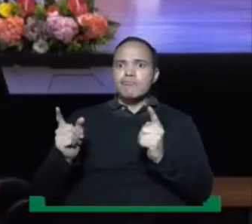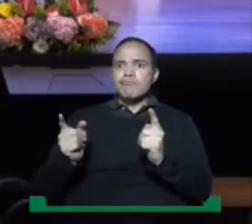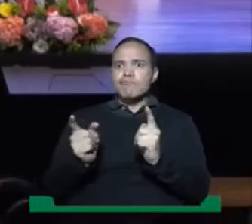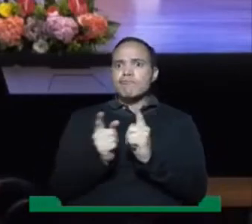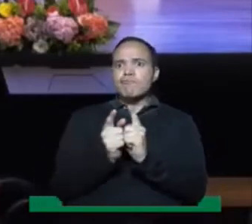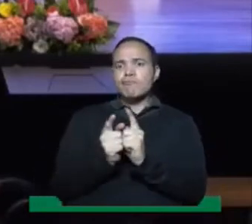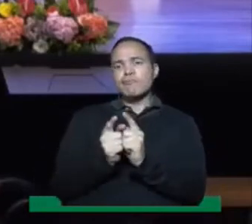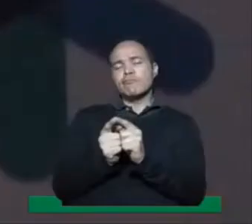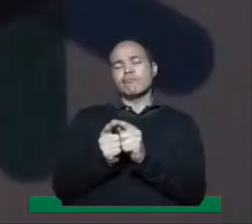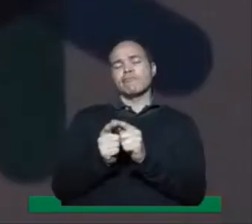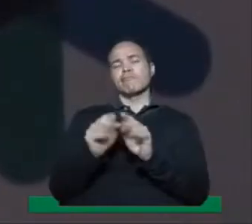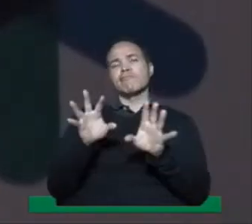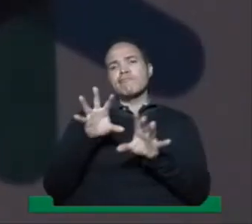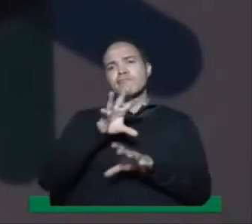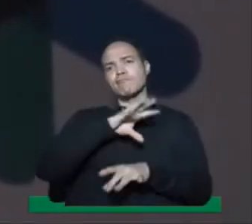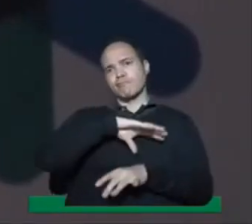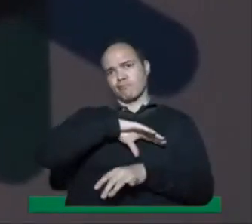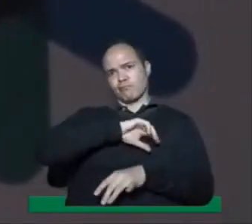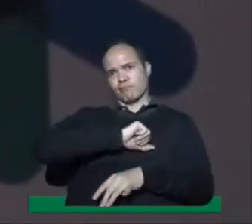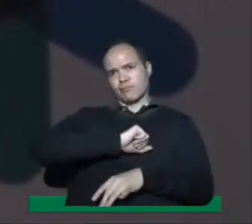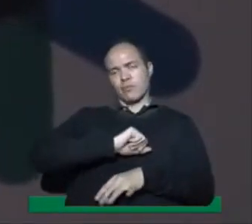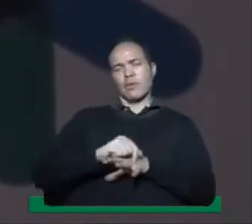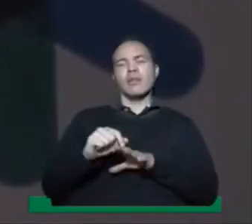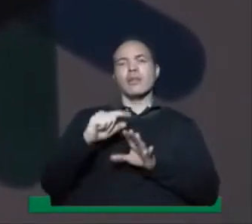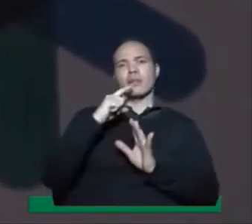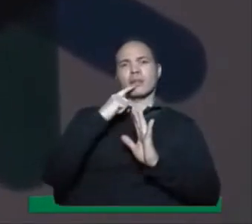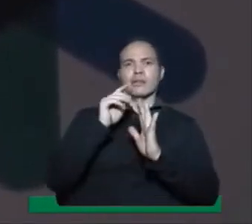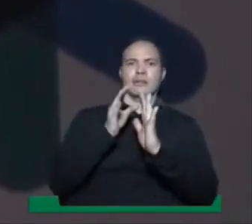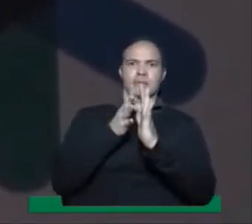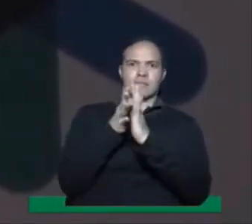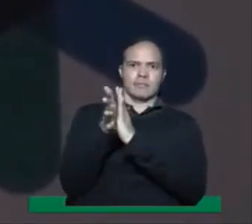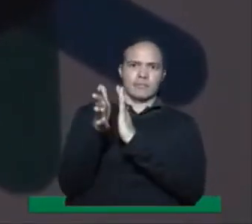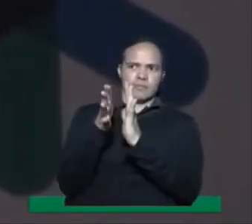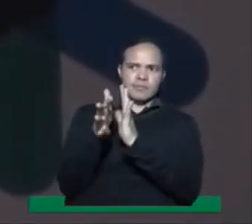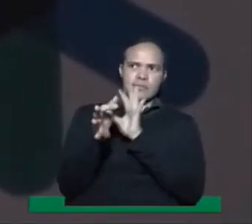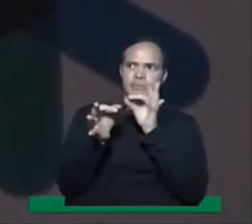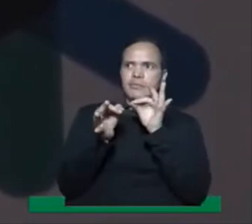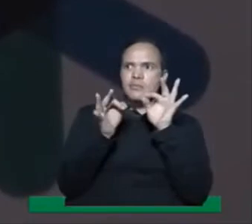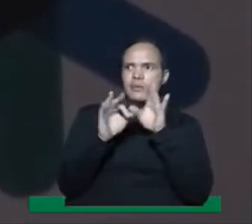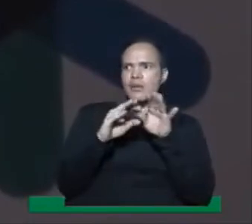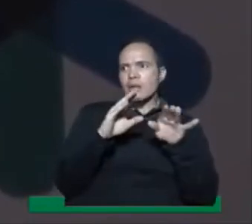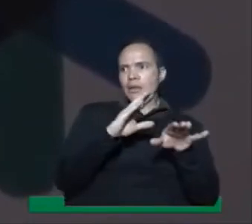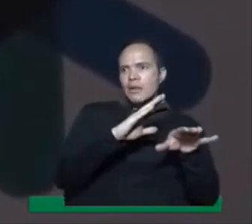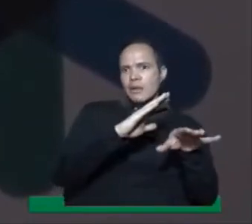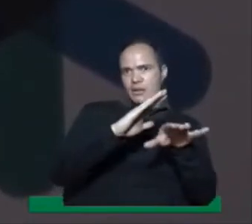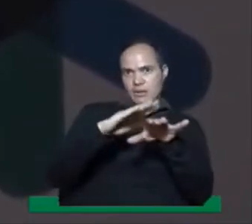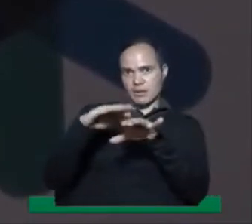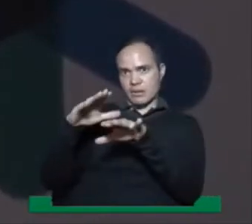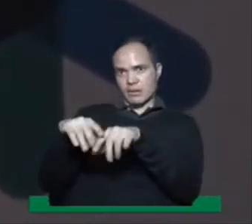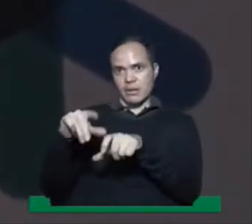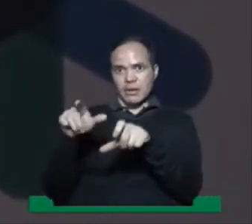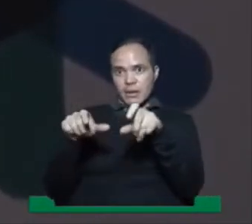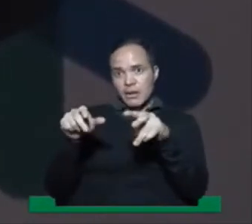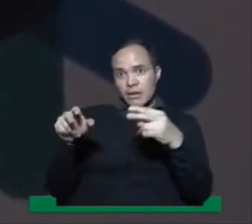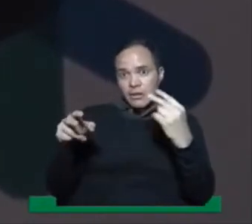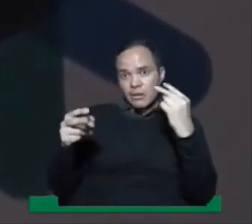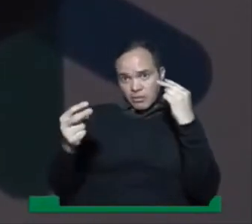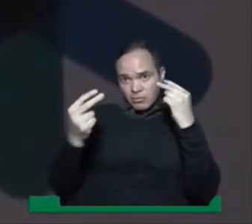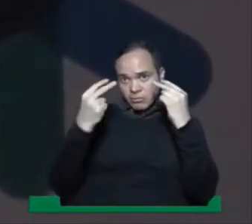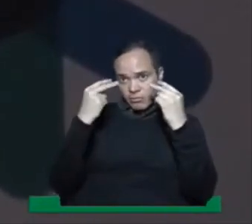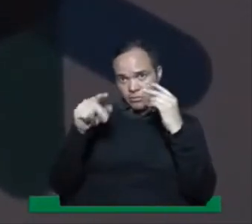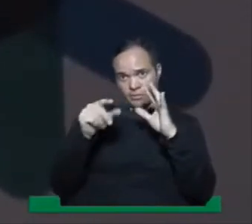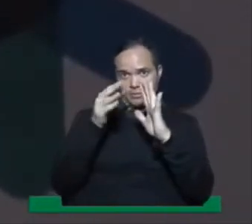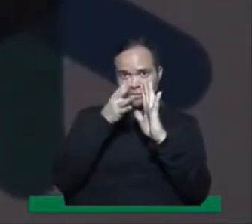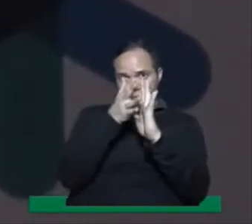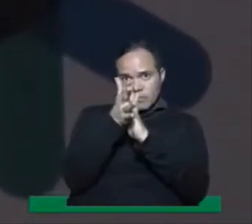quería como que cerráramos dándole a las personas que nos están viendo hoy como la información de